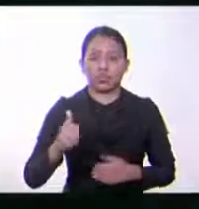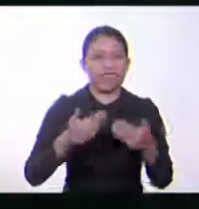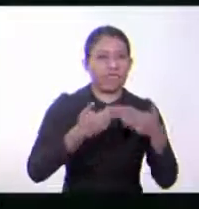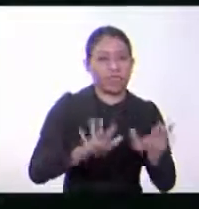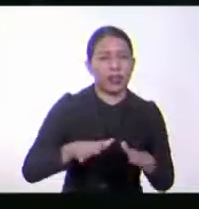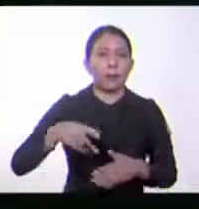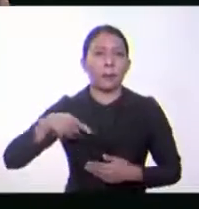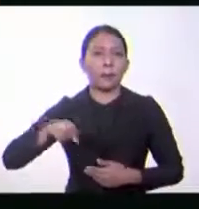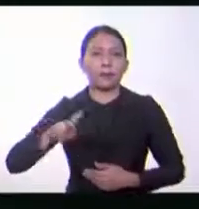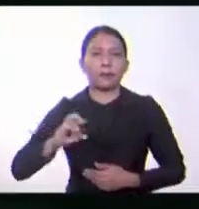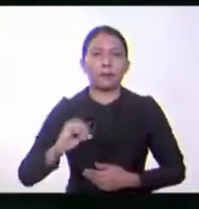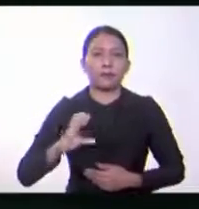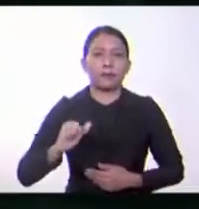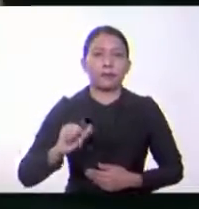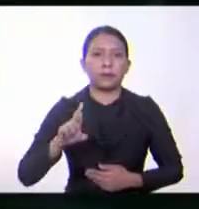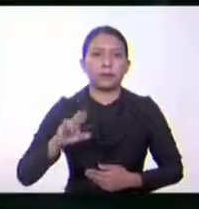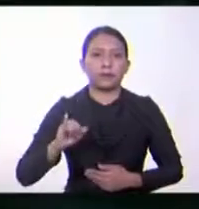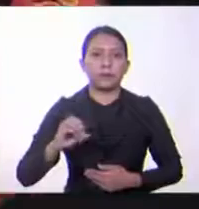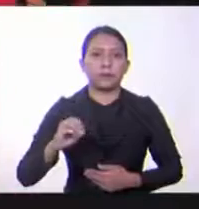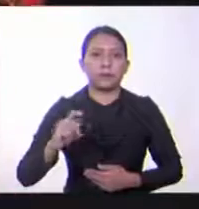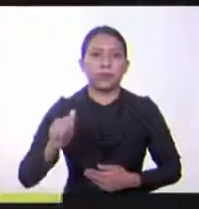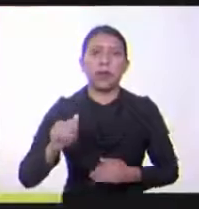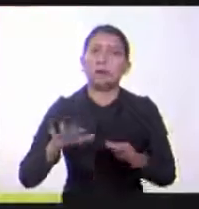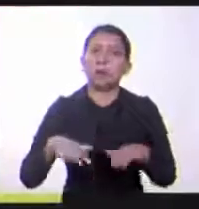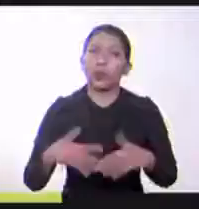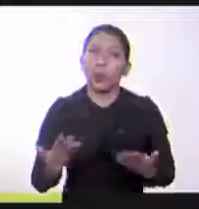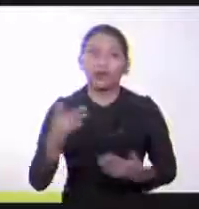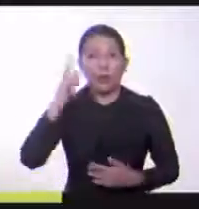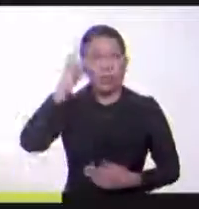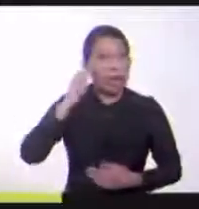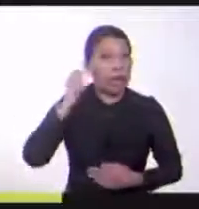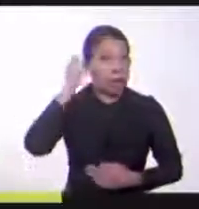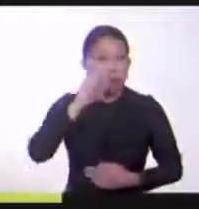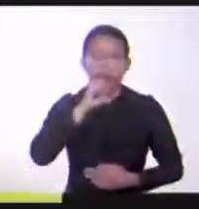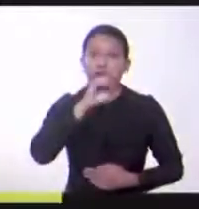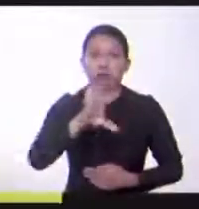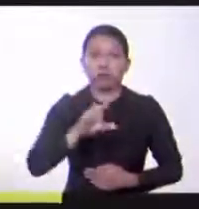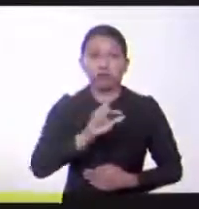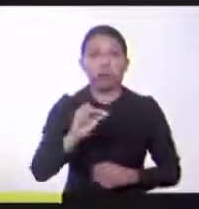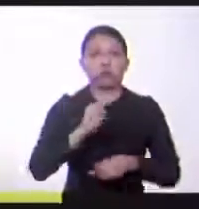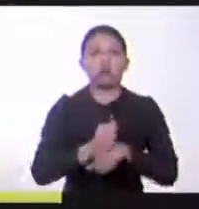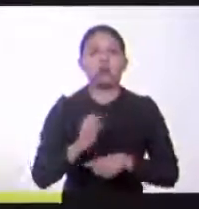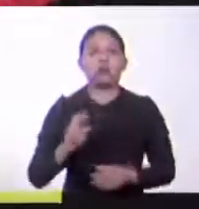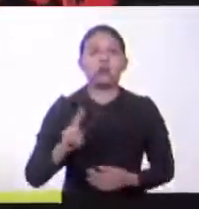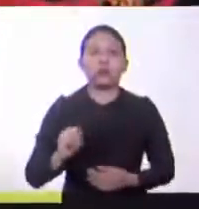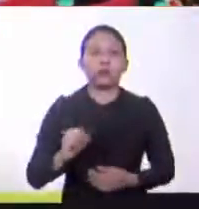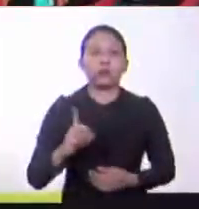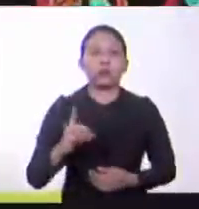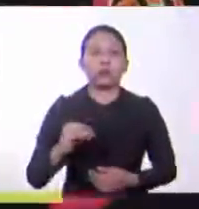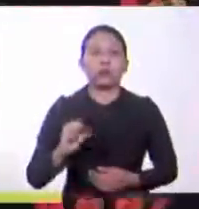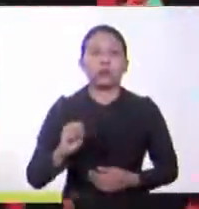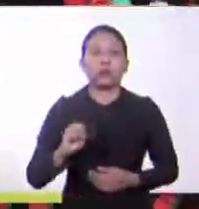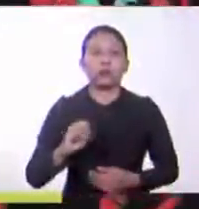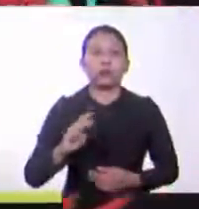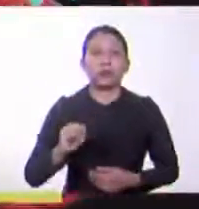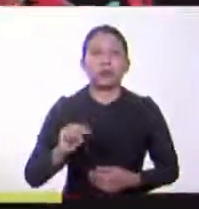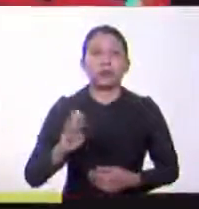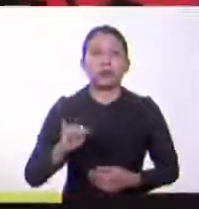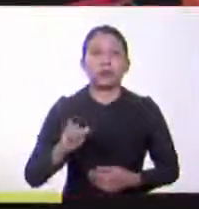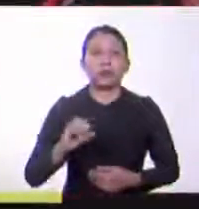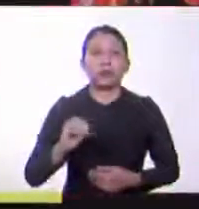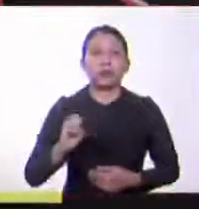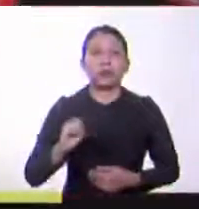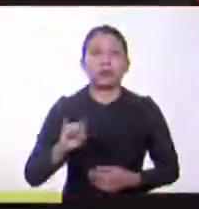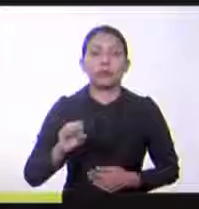la explicación más coherente es sostenida por la teoría llamada endosimbiosis seriada. En esta teoría